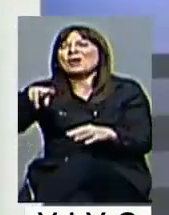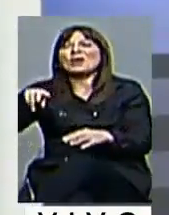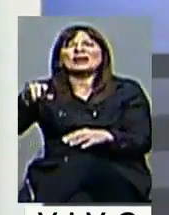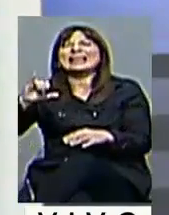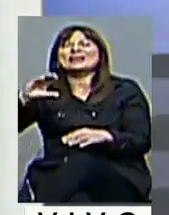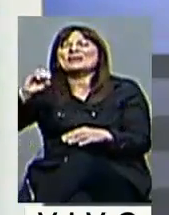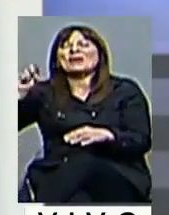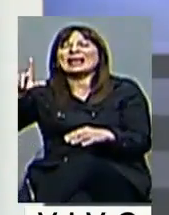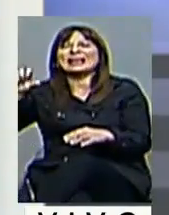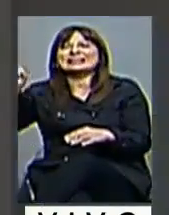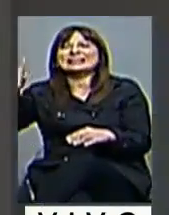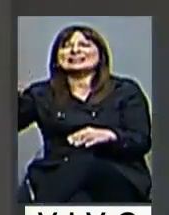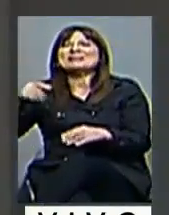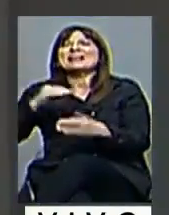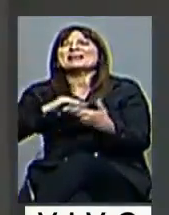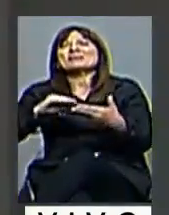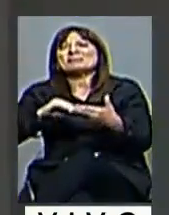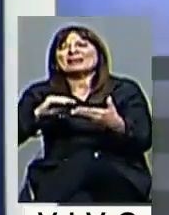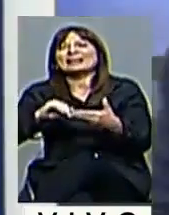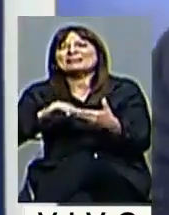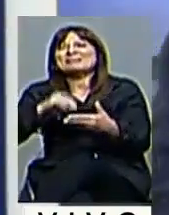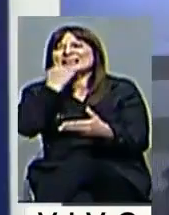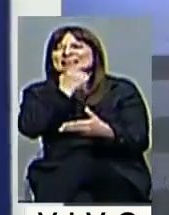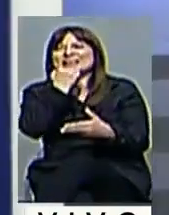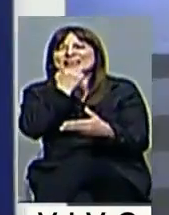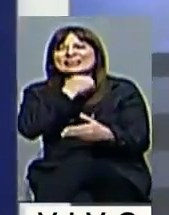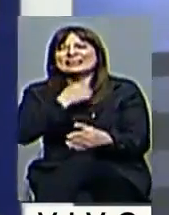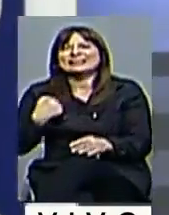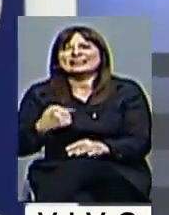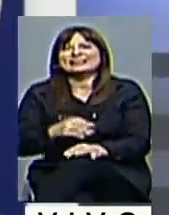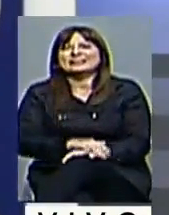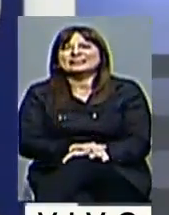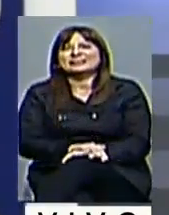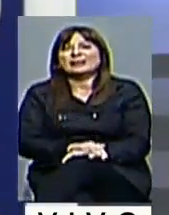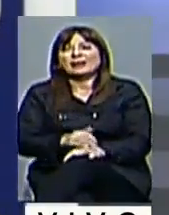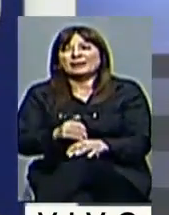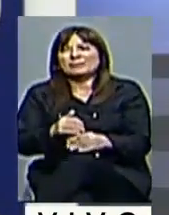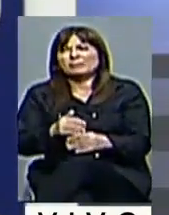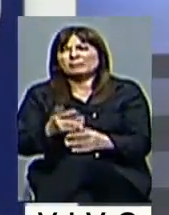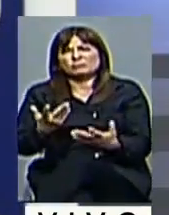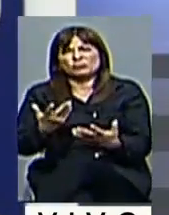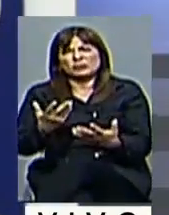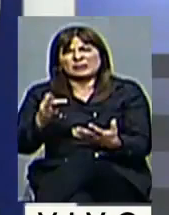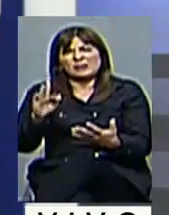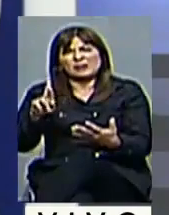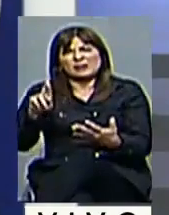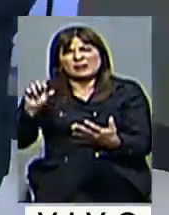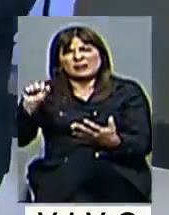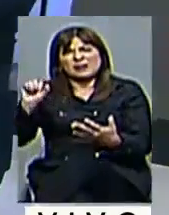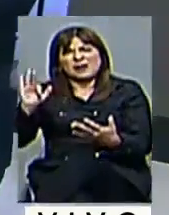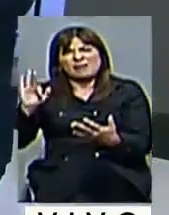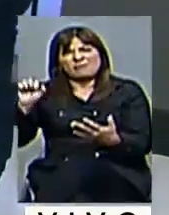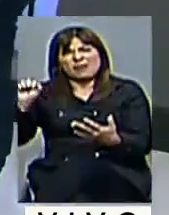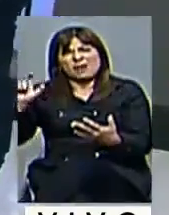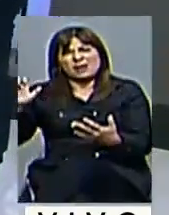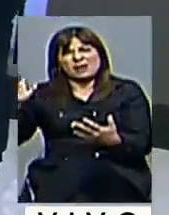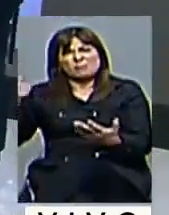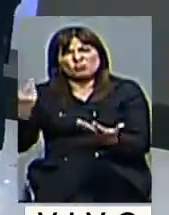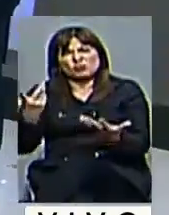en el Rafael. Quisiera que me llamaran por mi nombre. Sí. No. ¿Ah? No, bueno. ¿Por qué te dije Rafael? ¿Por Rafael Correa de Ecuador? Sí. Claro,